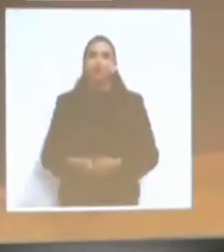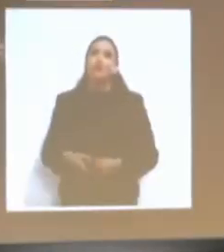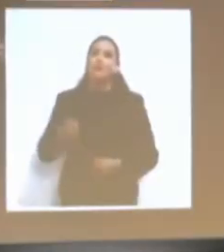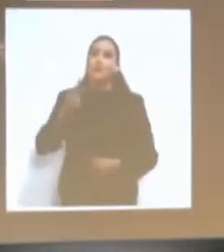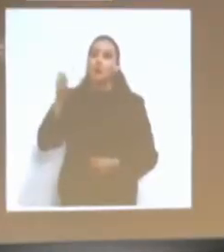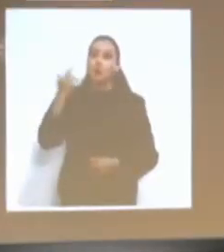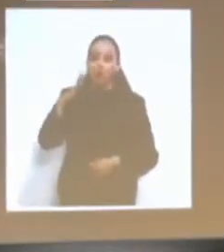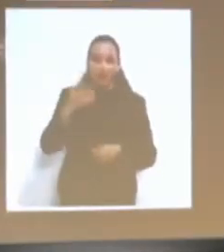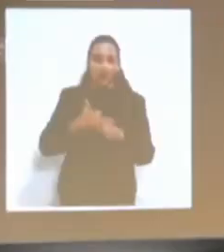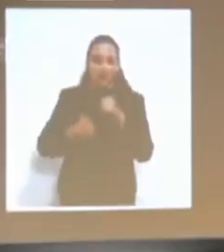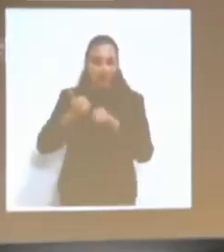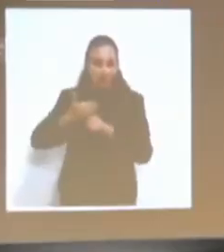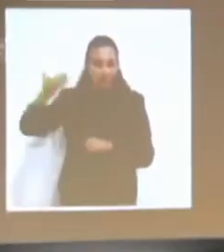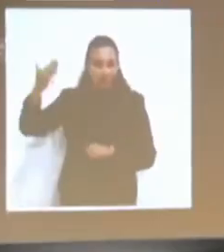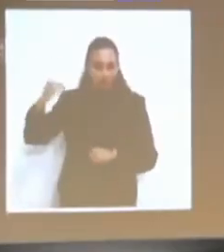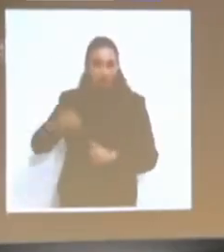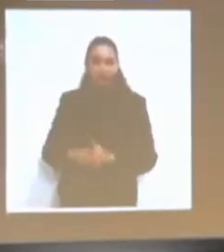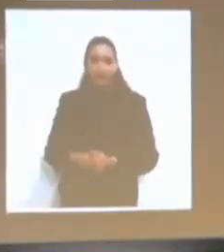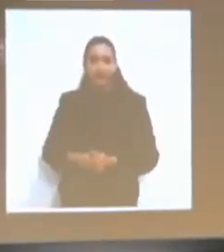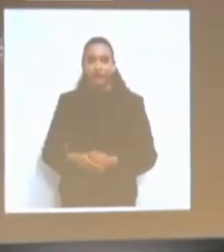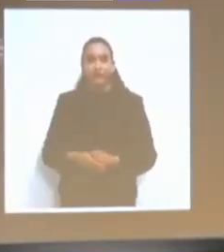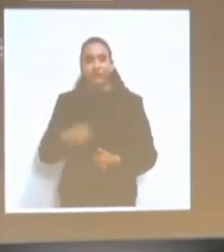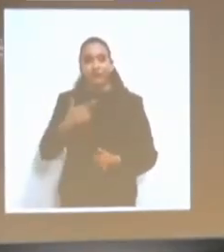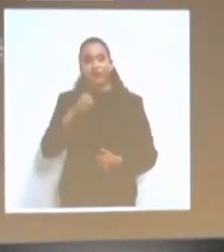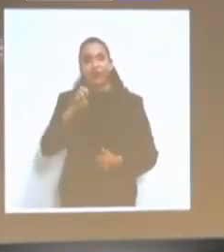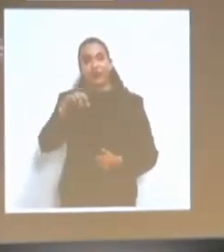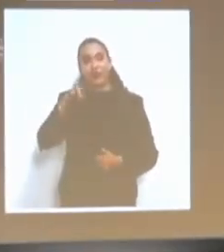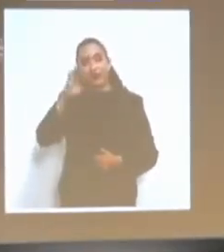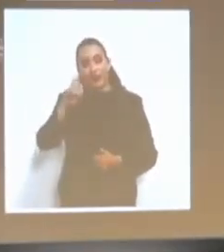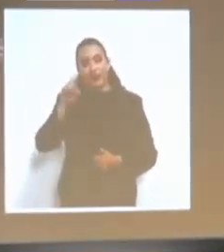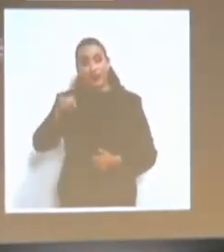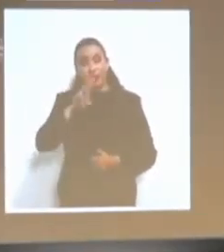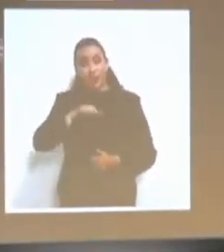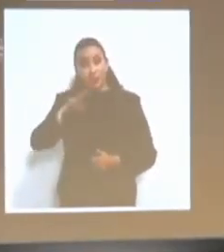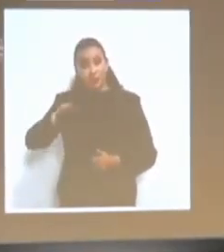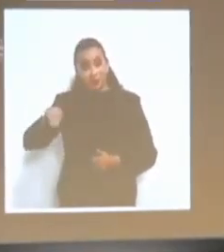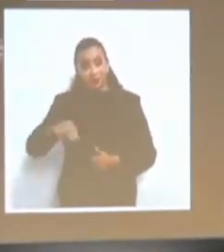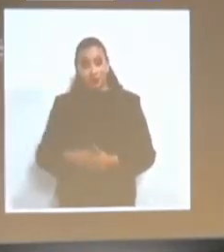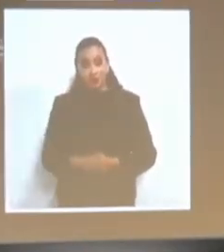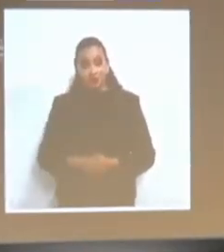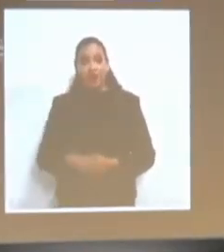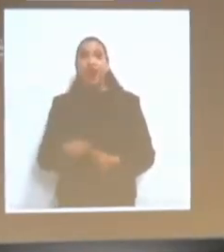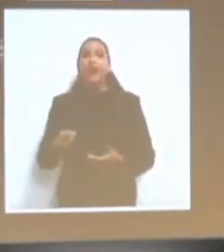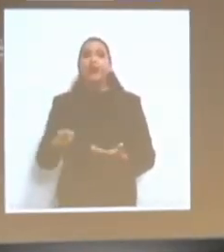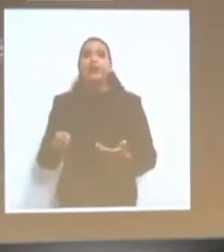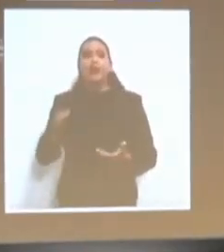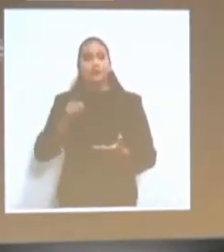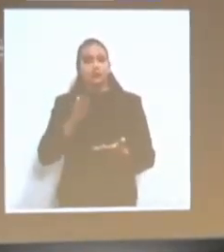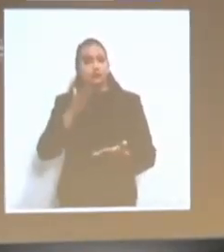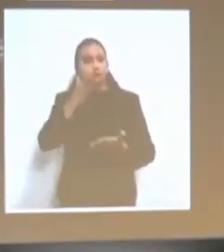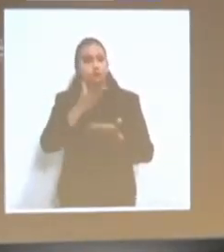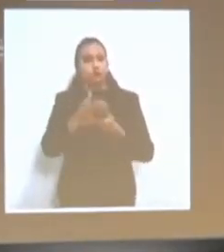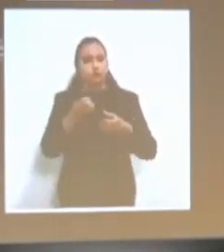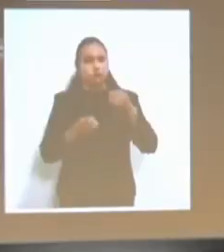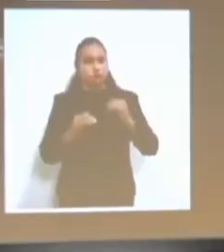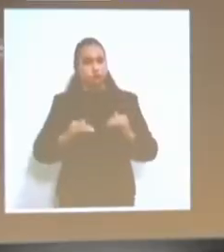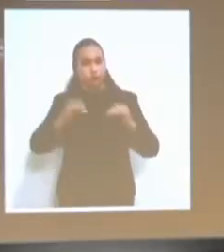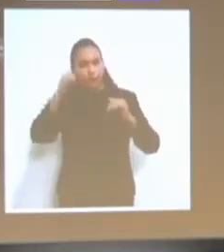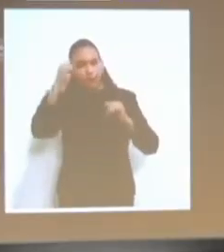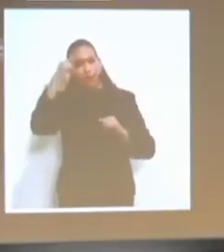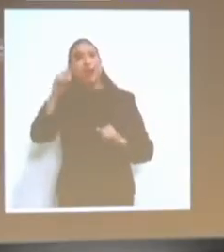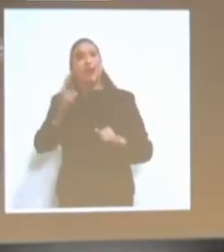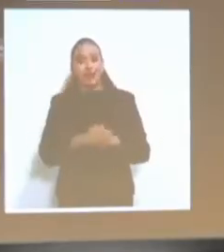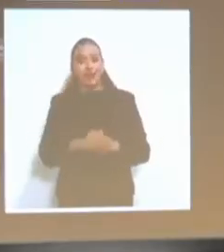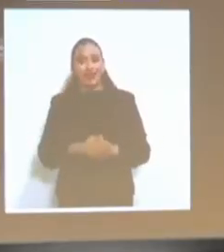como iba a decir un pozole, pero no, el pozole es perfecto y la oposición es una mezcla muy rara. Porque por un